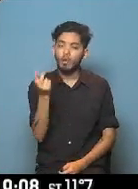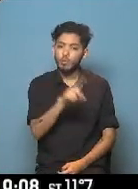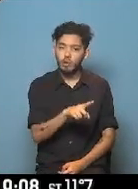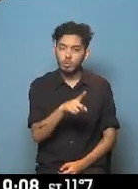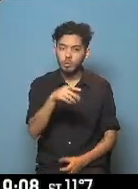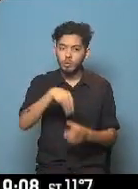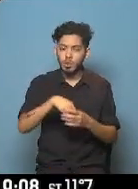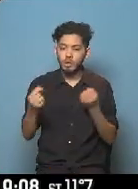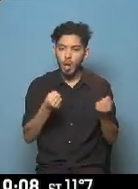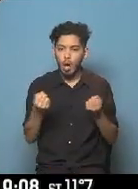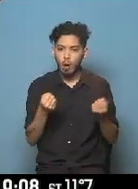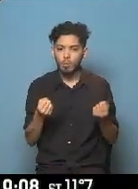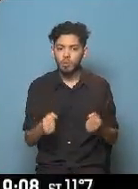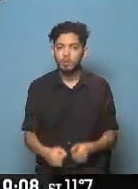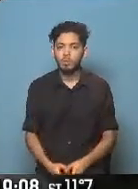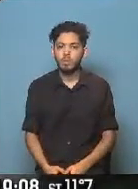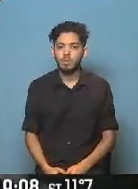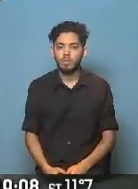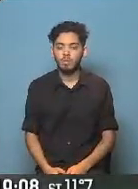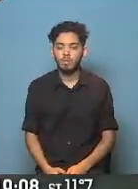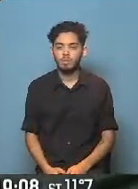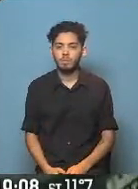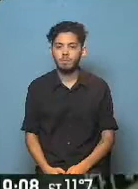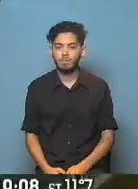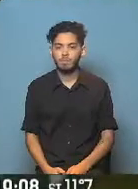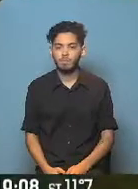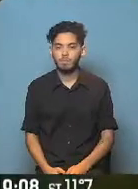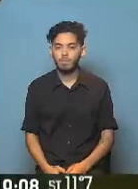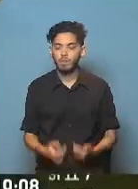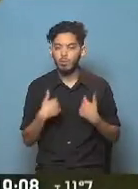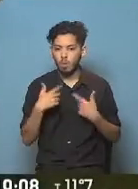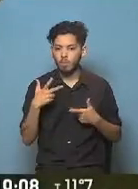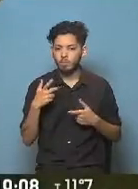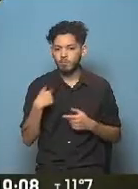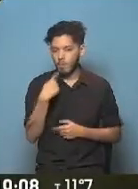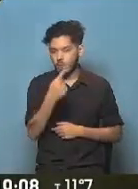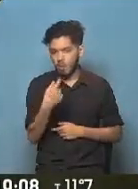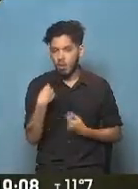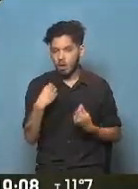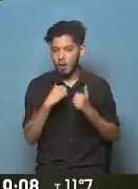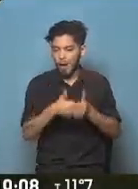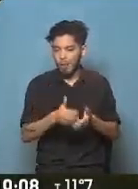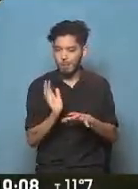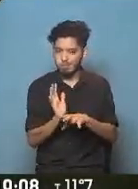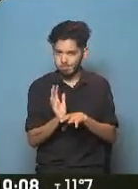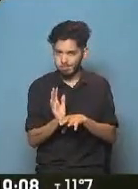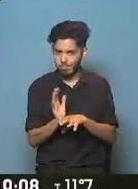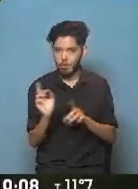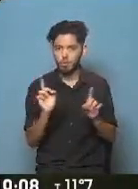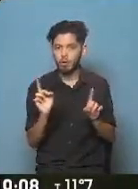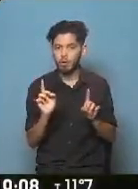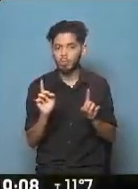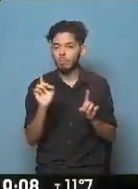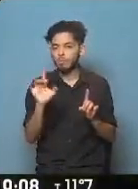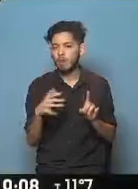en un auto. Cuando digo que me escoltaron, no digo que eran